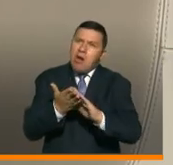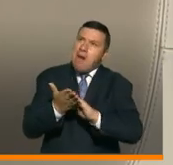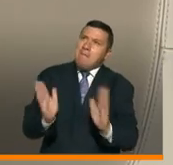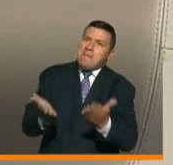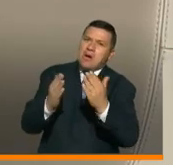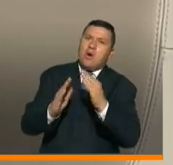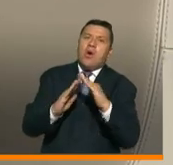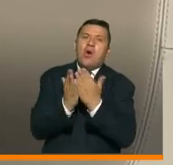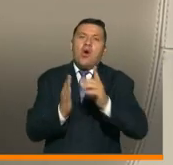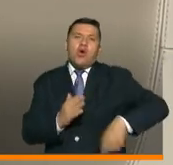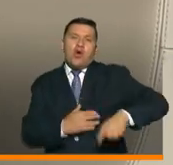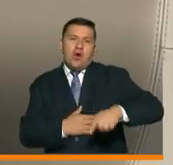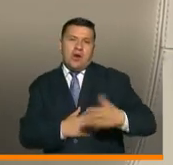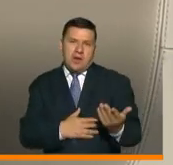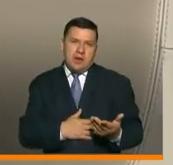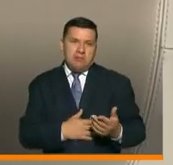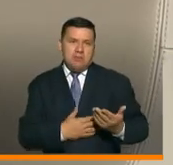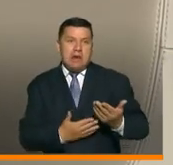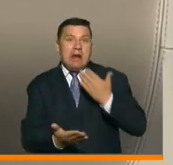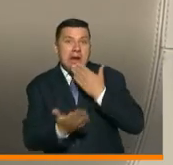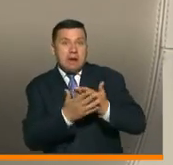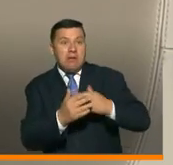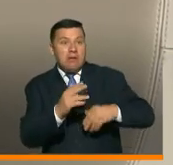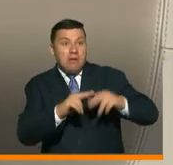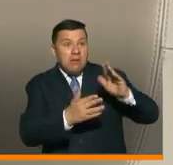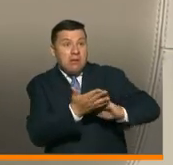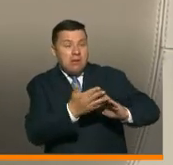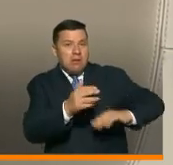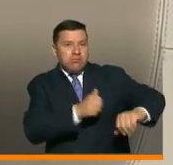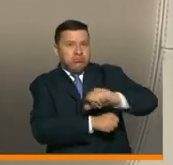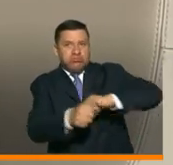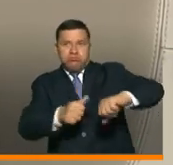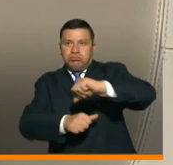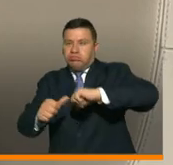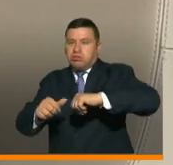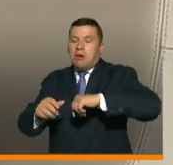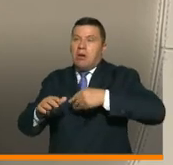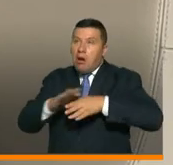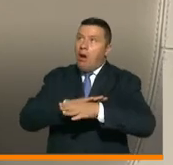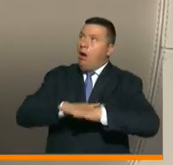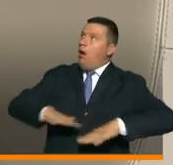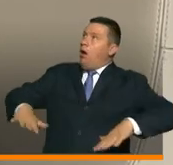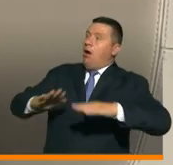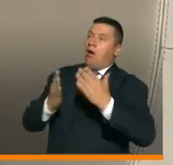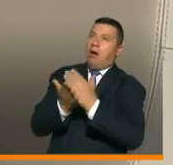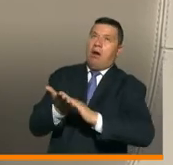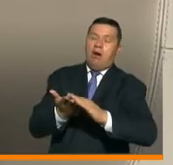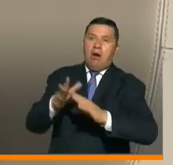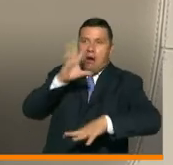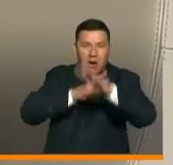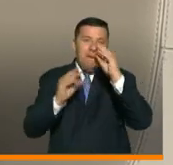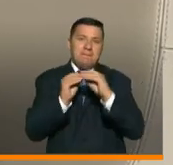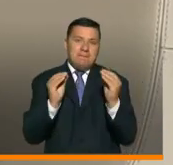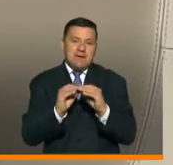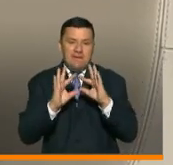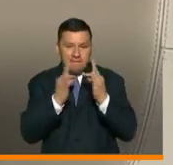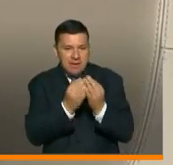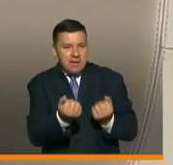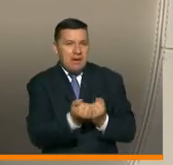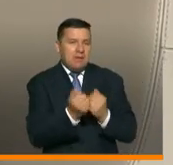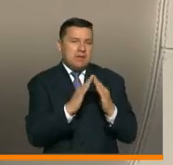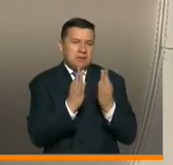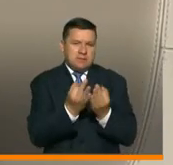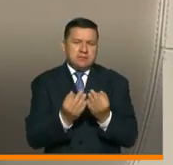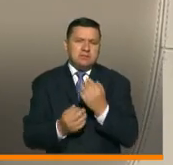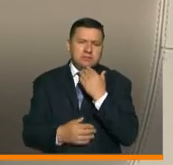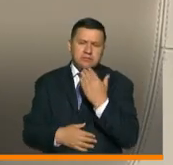Porque esto reactiva, alcalde, también la economía, pero además ambienta los espacios para aprender. Y por otro lado, el apoyo a las familias y a los estudiantes. Y